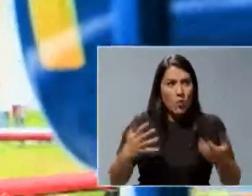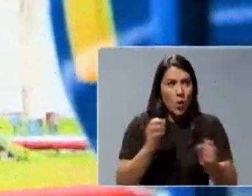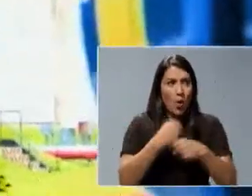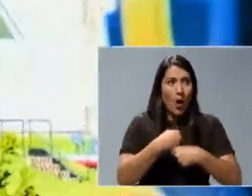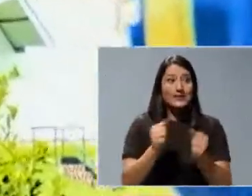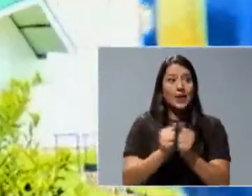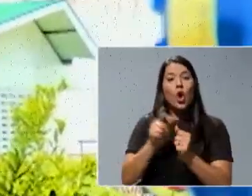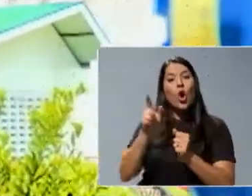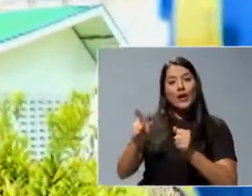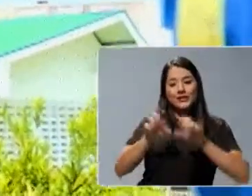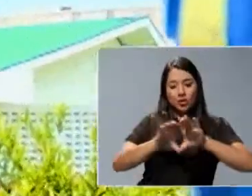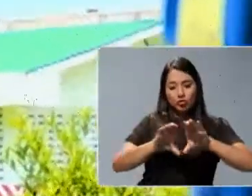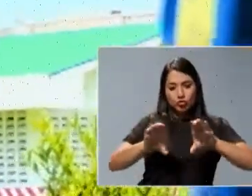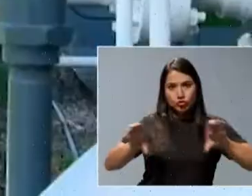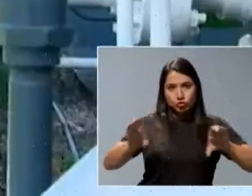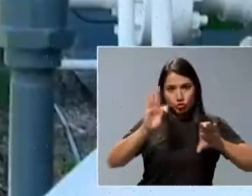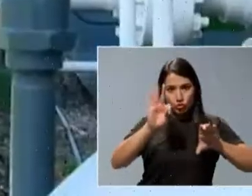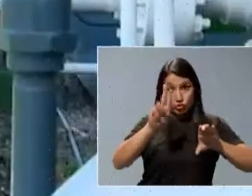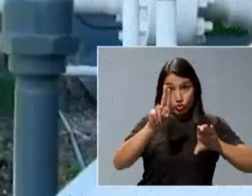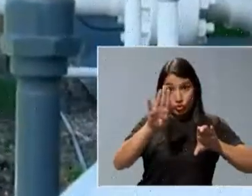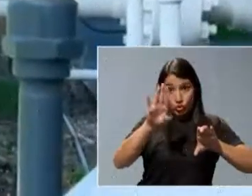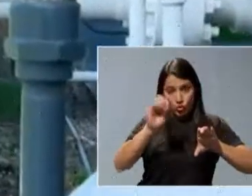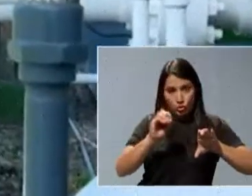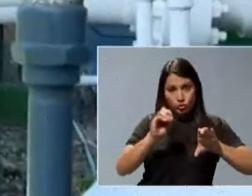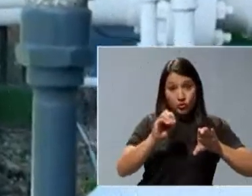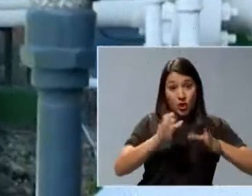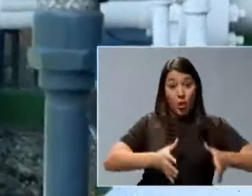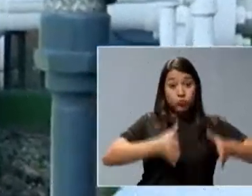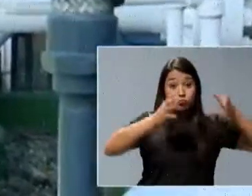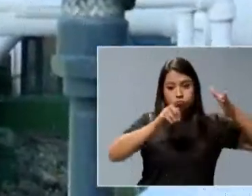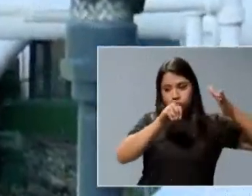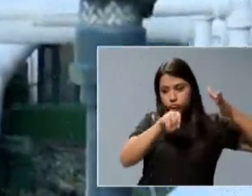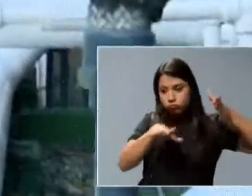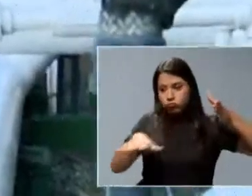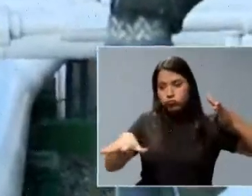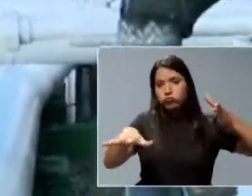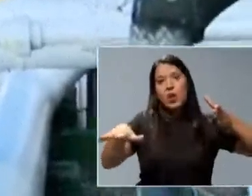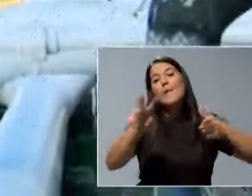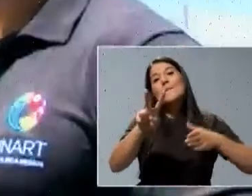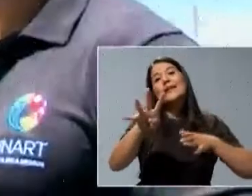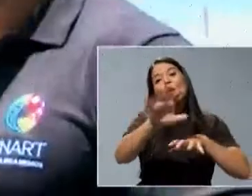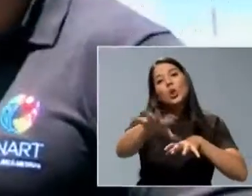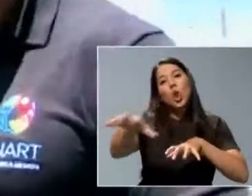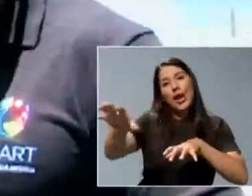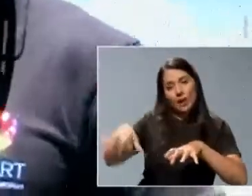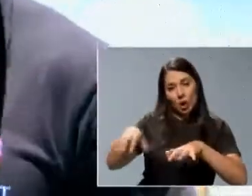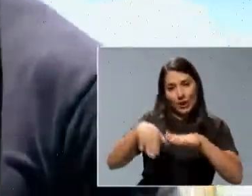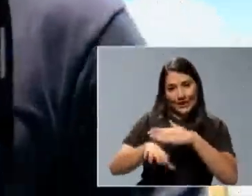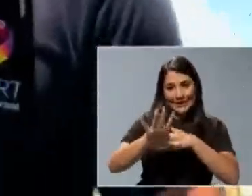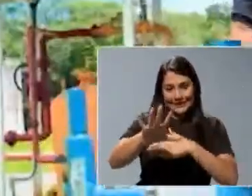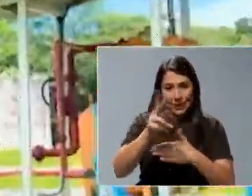en el plantel de Recope en Limón y que atraviesa 24 cantones en 5 provincias, hasta llegar